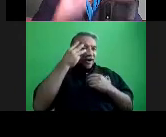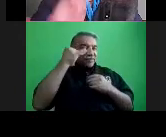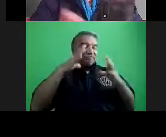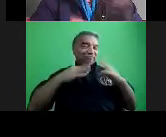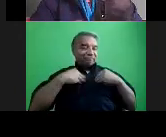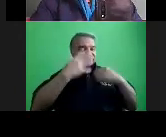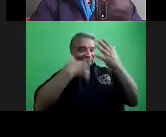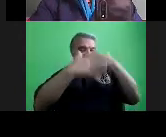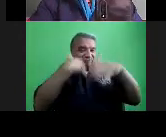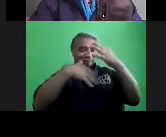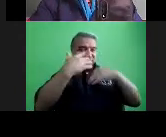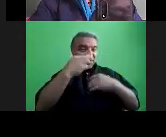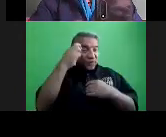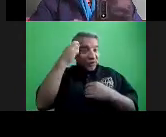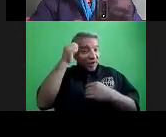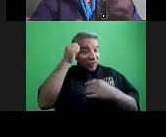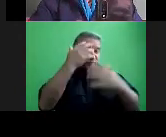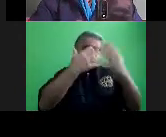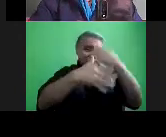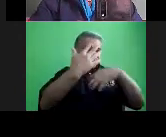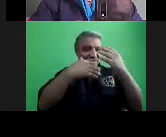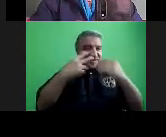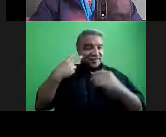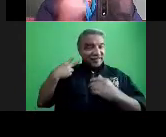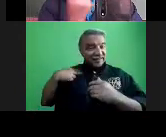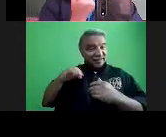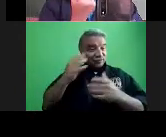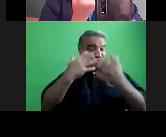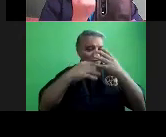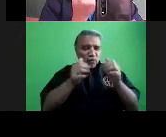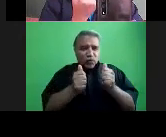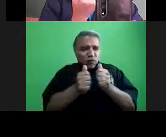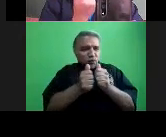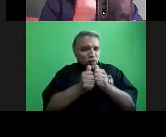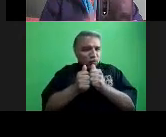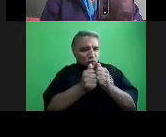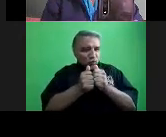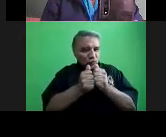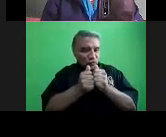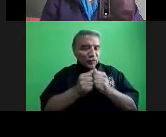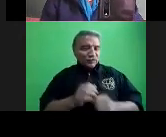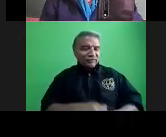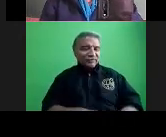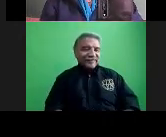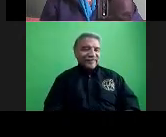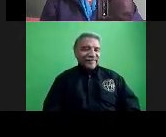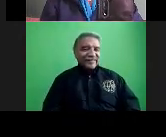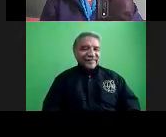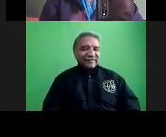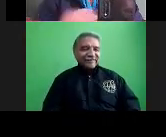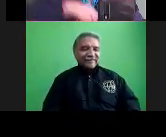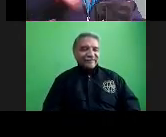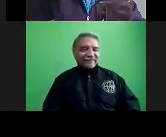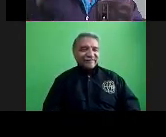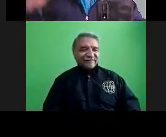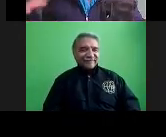sorprendió cómo su papá y su mamá podían comunicarse con señas. Su nieto también está aprendiendo